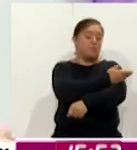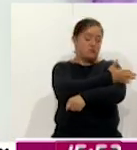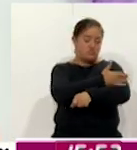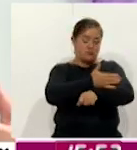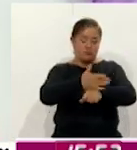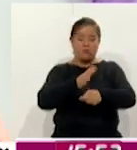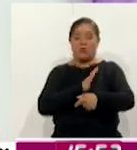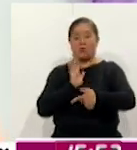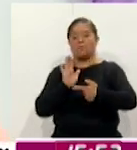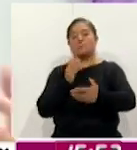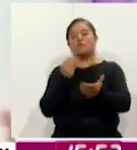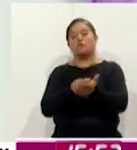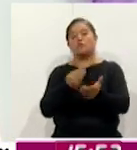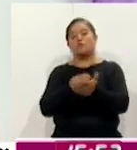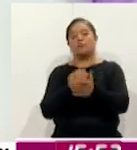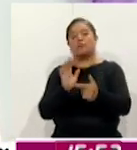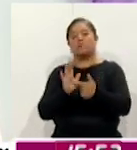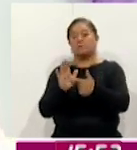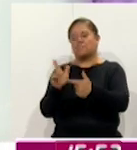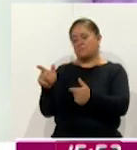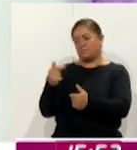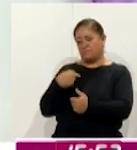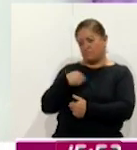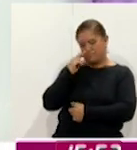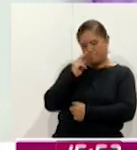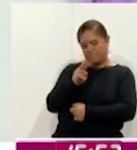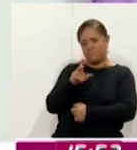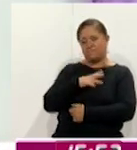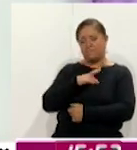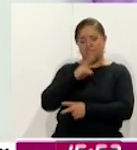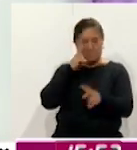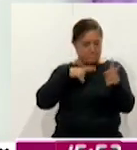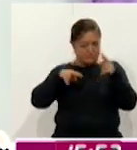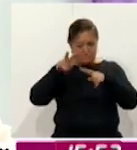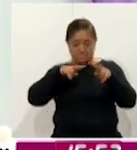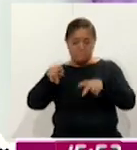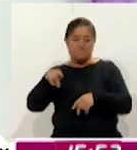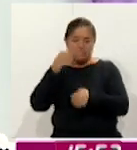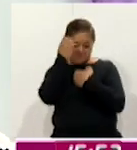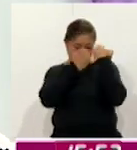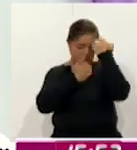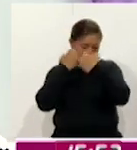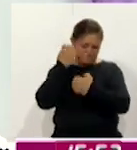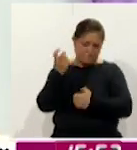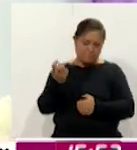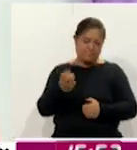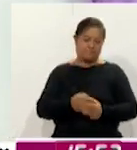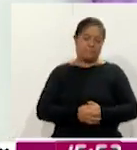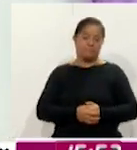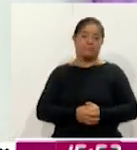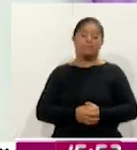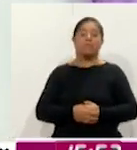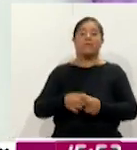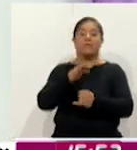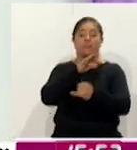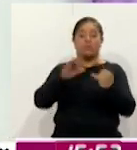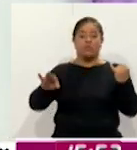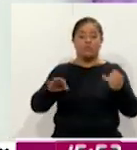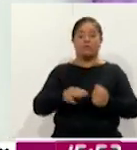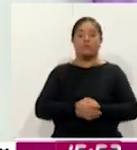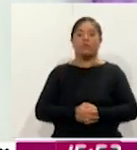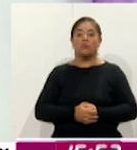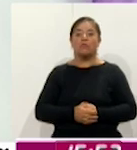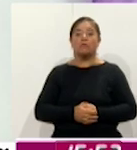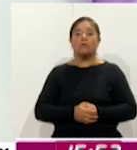puedan apoyar a contribuir nosotros un poquito de manera visual, poder evaluar esa parte, ¿no? Y finalmente,